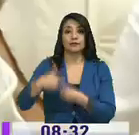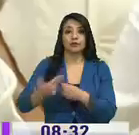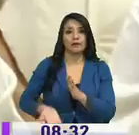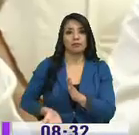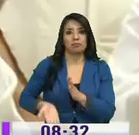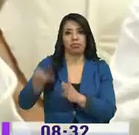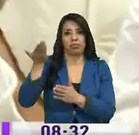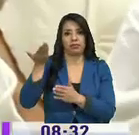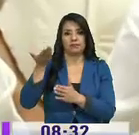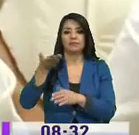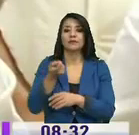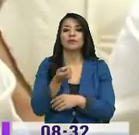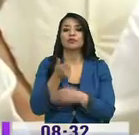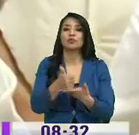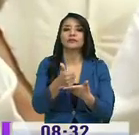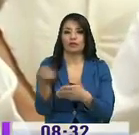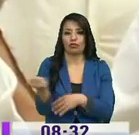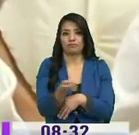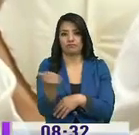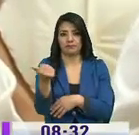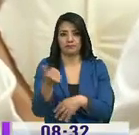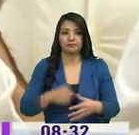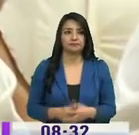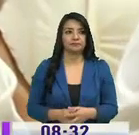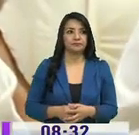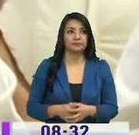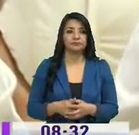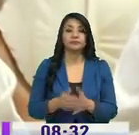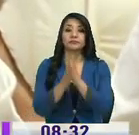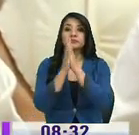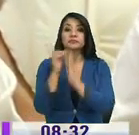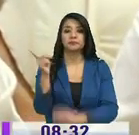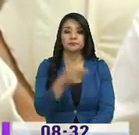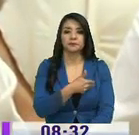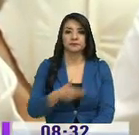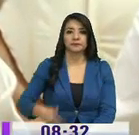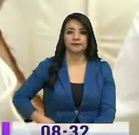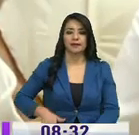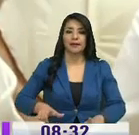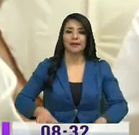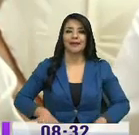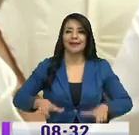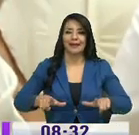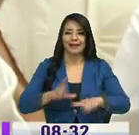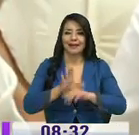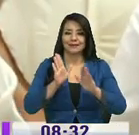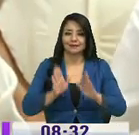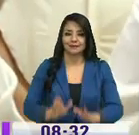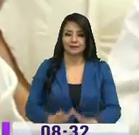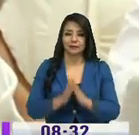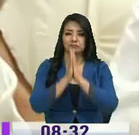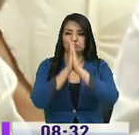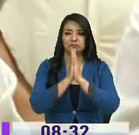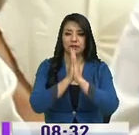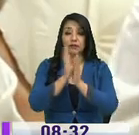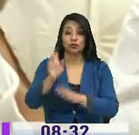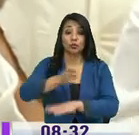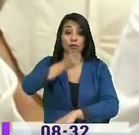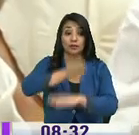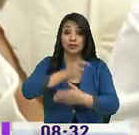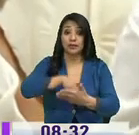gasolinas. Manifestarle al señor presidente de la República, licenciado Lenín Moreno, la